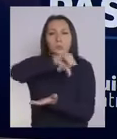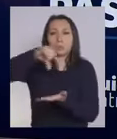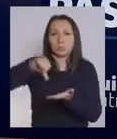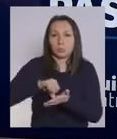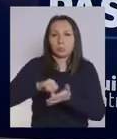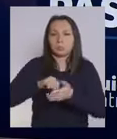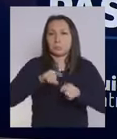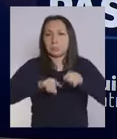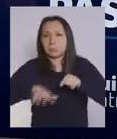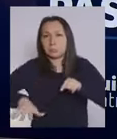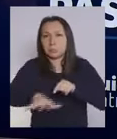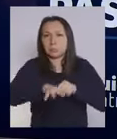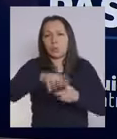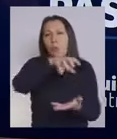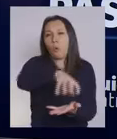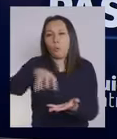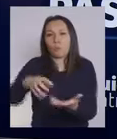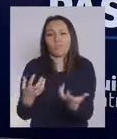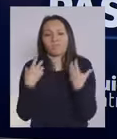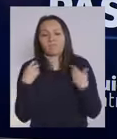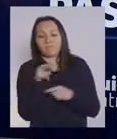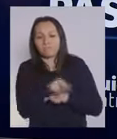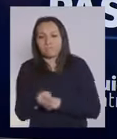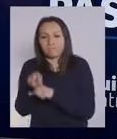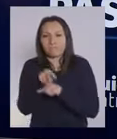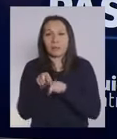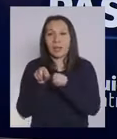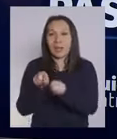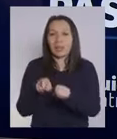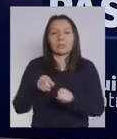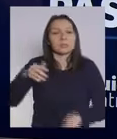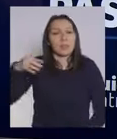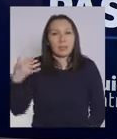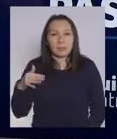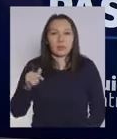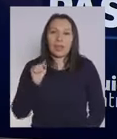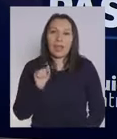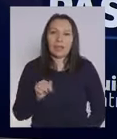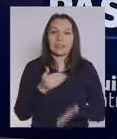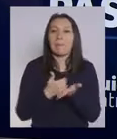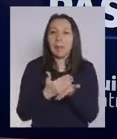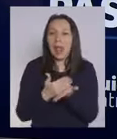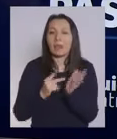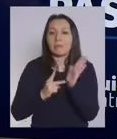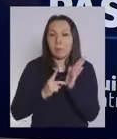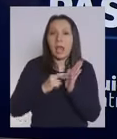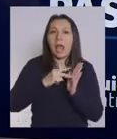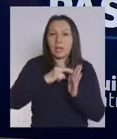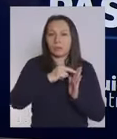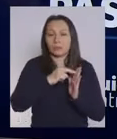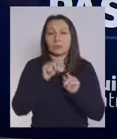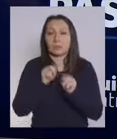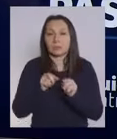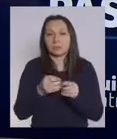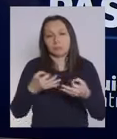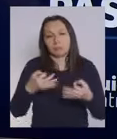cada territorio, de cada comuna, ¿ya? Eso es lo fundamental de este plan paso a paso. Es de toda